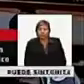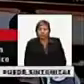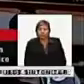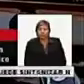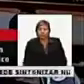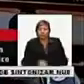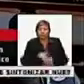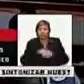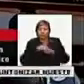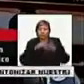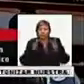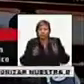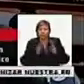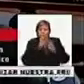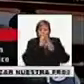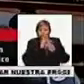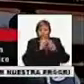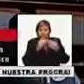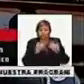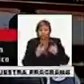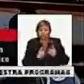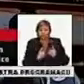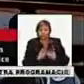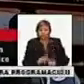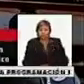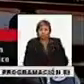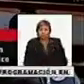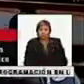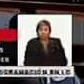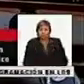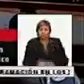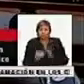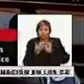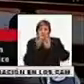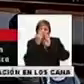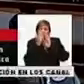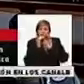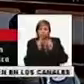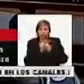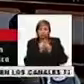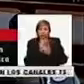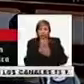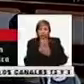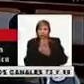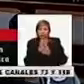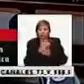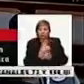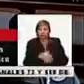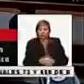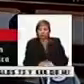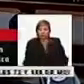En la mesa de honor tenemos la presencia y participación